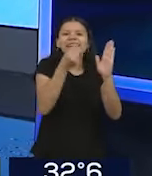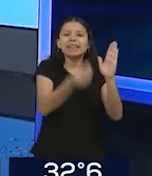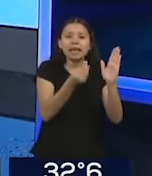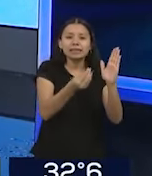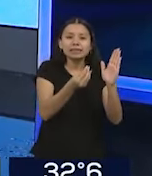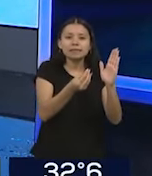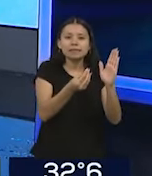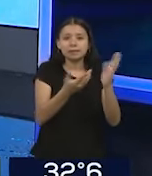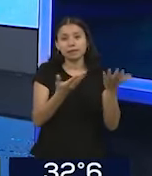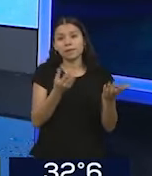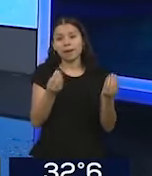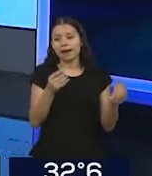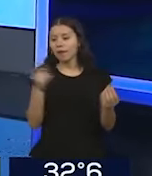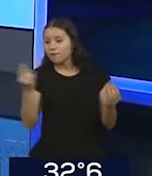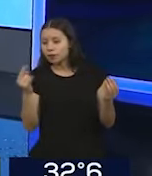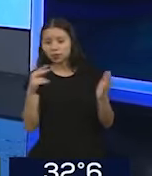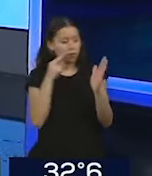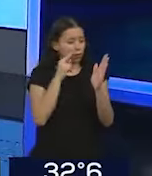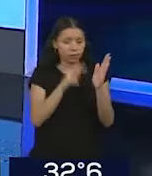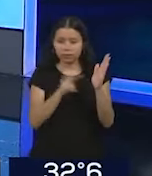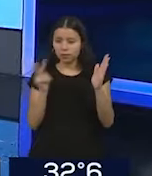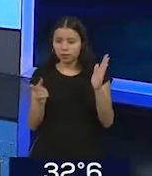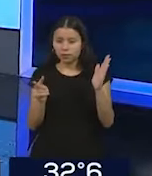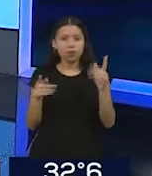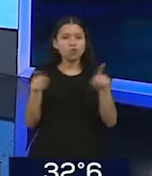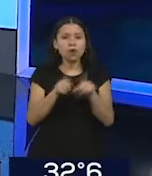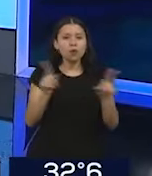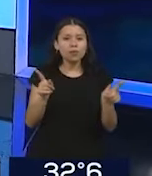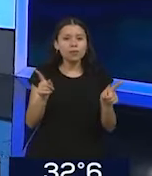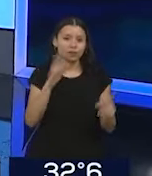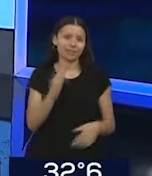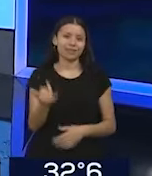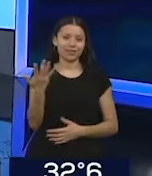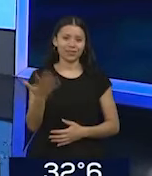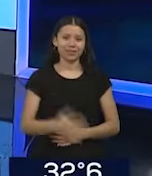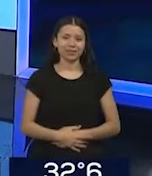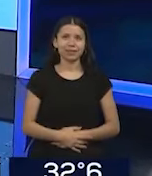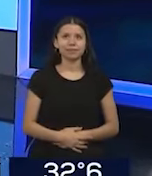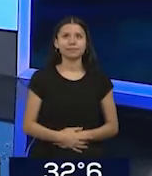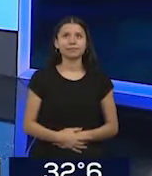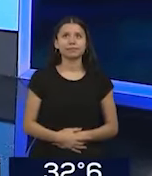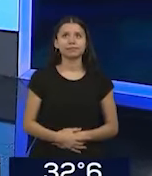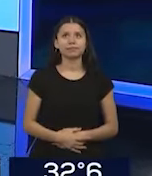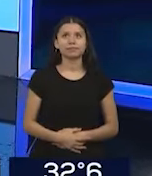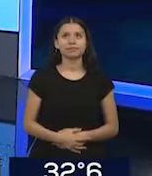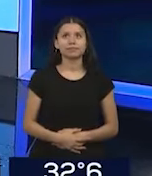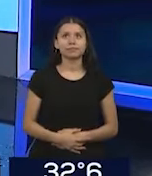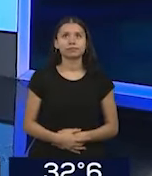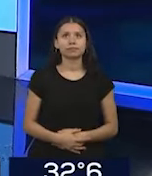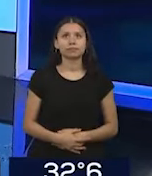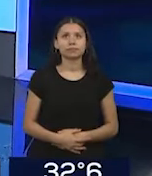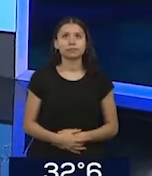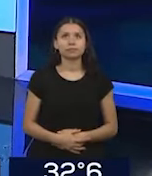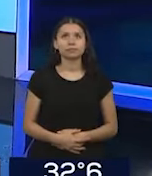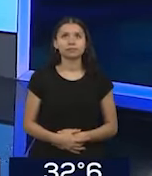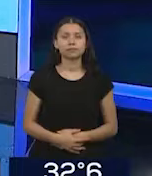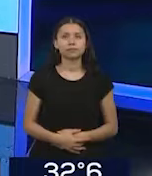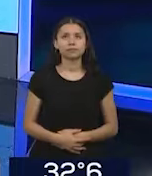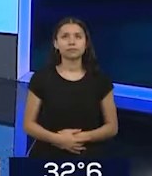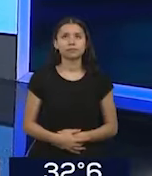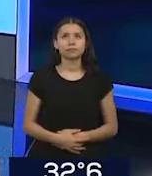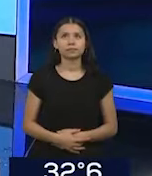Exactamente, exactamente. Bien. ¿Qué hago con esto? Solicitar el DNI del comprador, si pasa lo dejás agarrado. lo dejas agarrado. Sería lo ideal, por ahí el delincuente no te